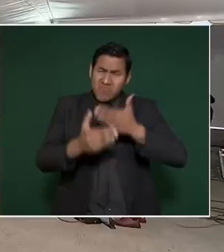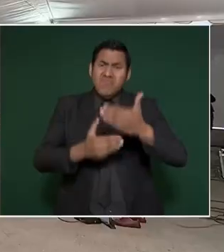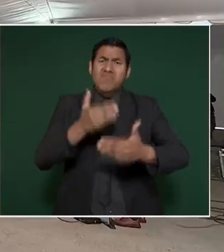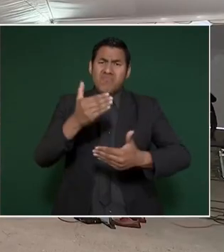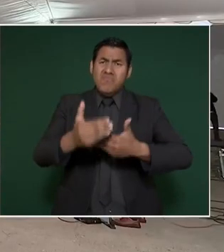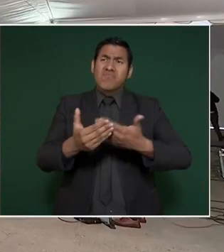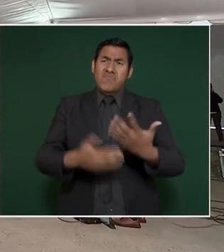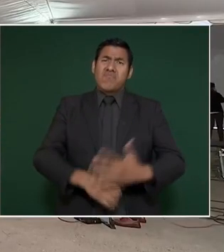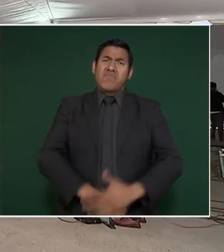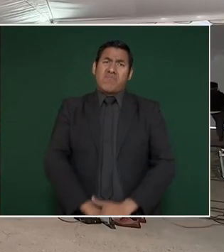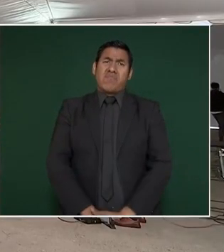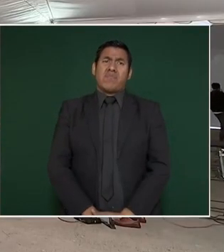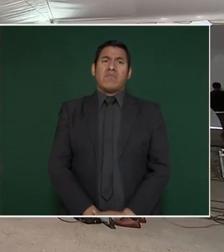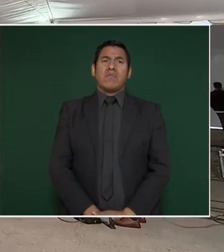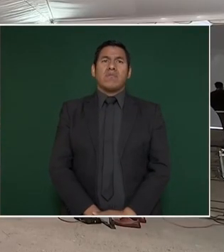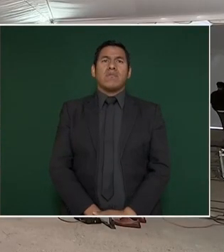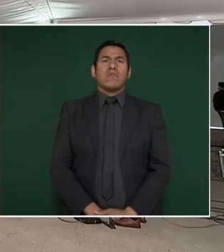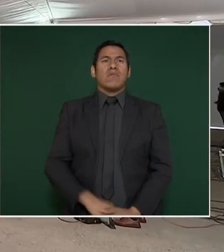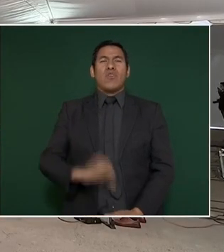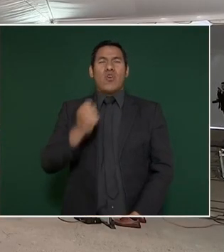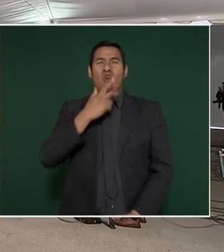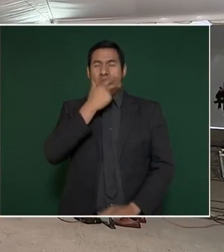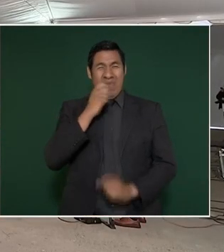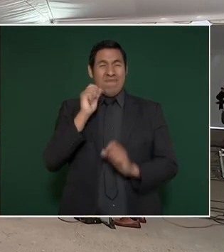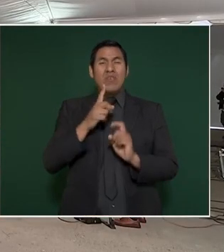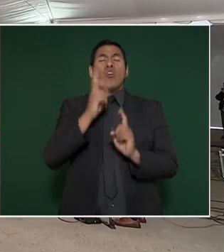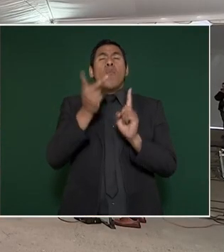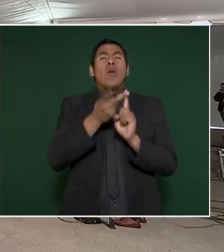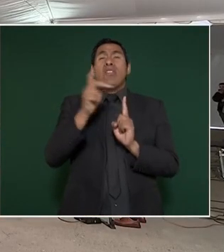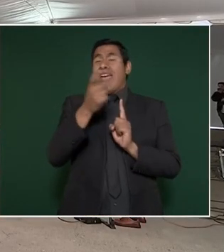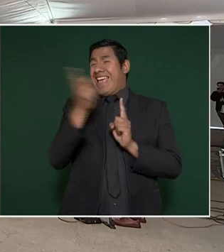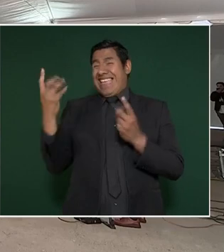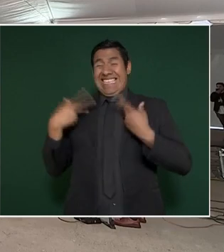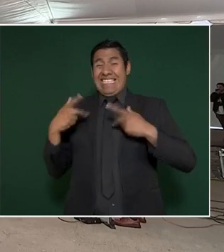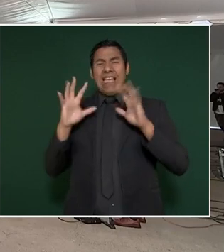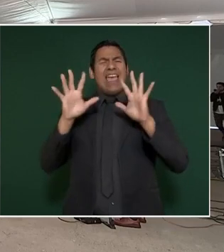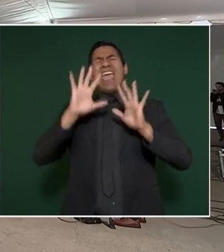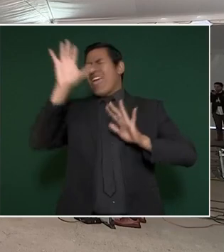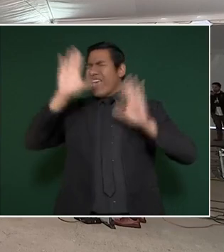avanzando aprovechando la presencia de la